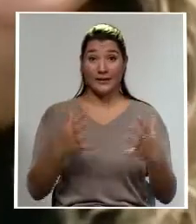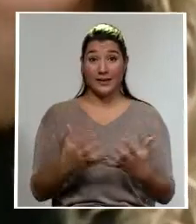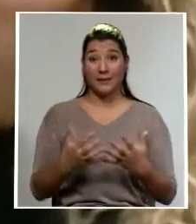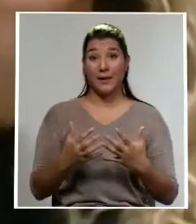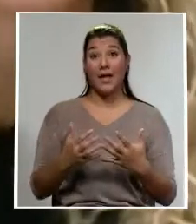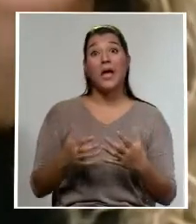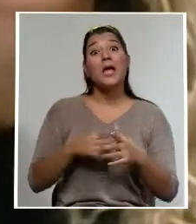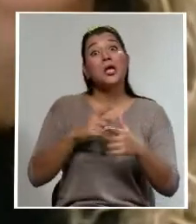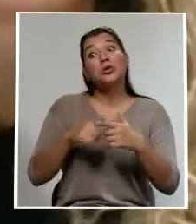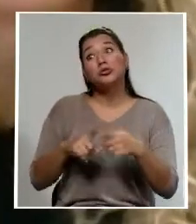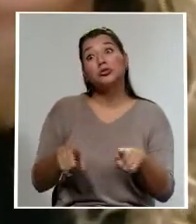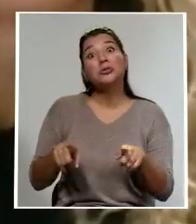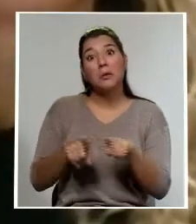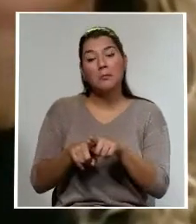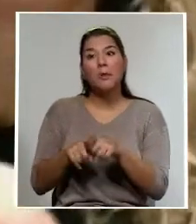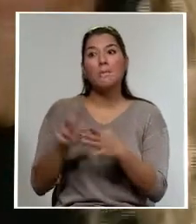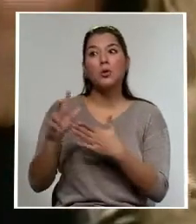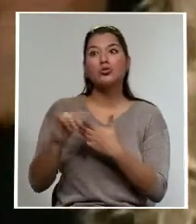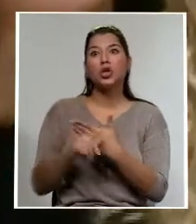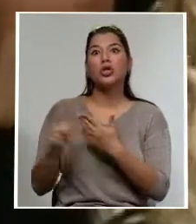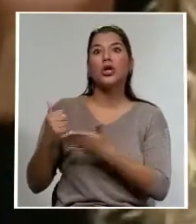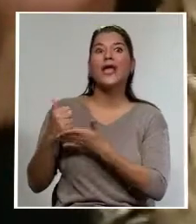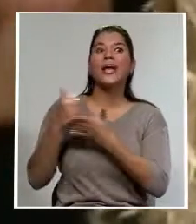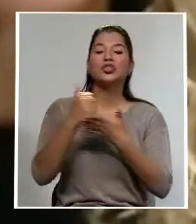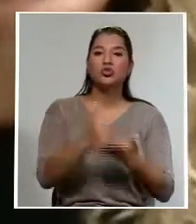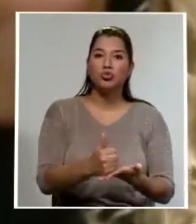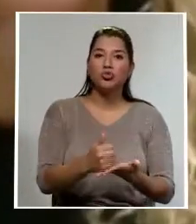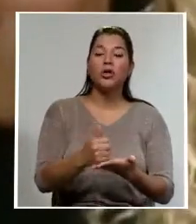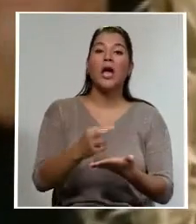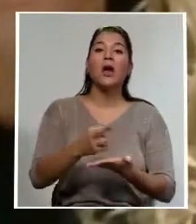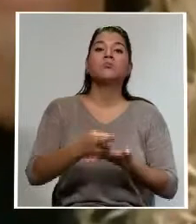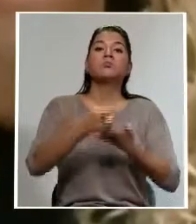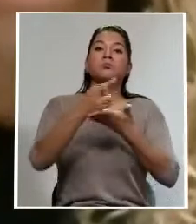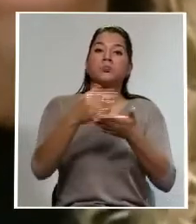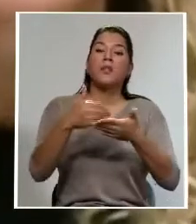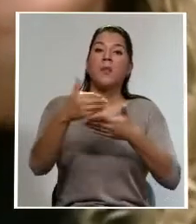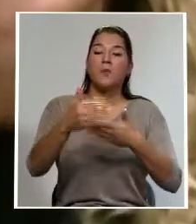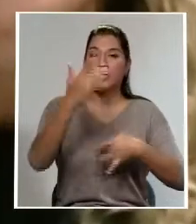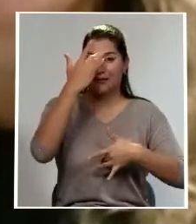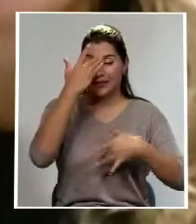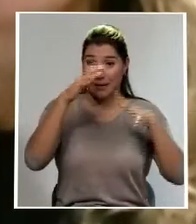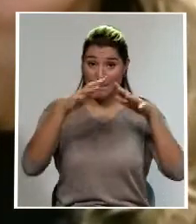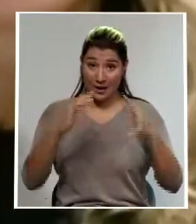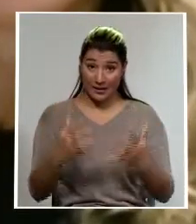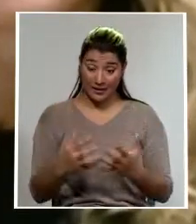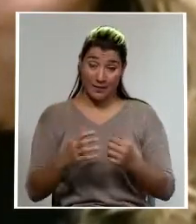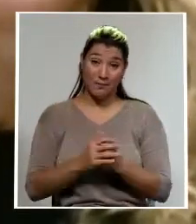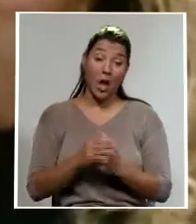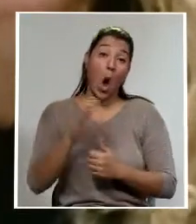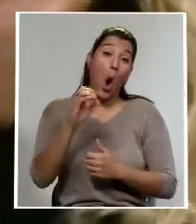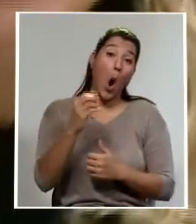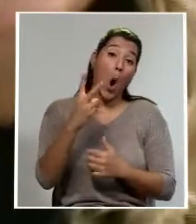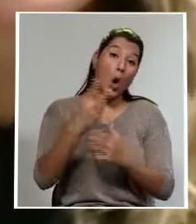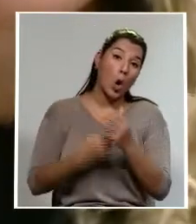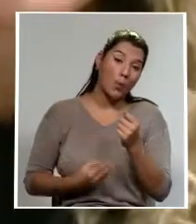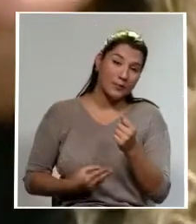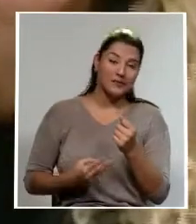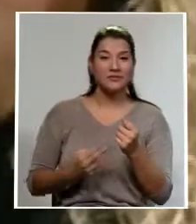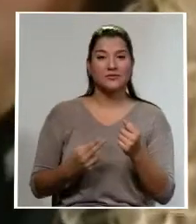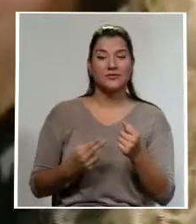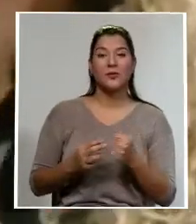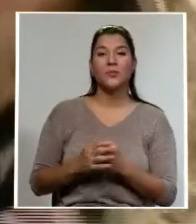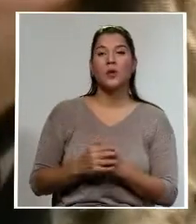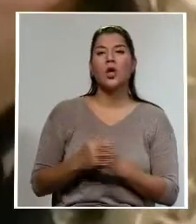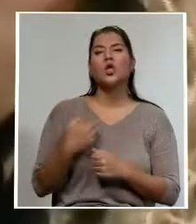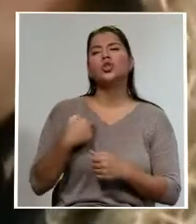post-pandemias. Entonces, o puede ser la combinación de ambos, que ya serían bonos sostenibles. Le